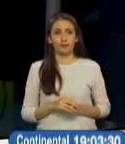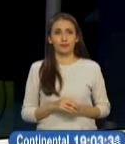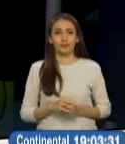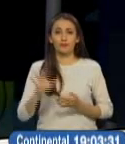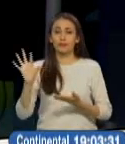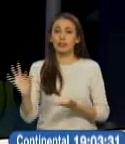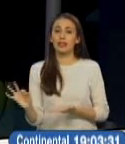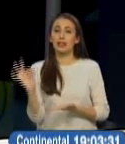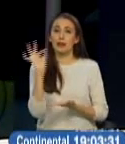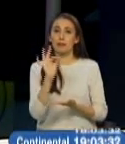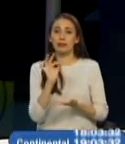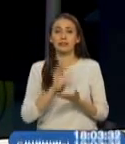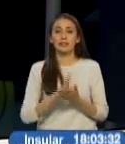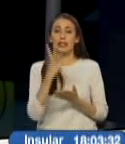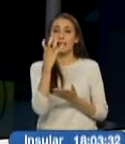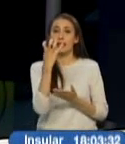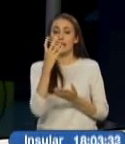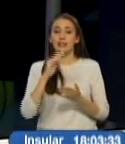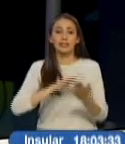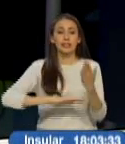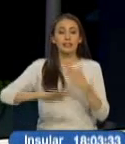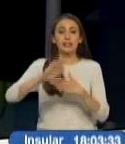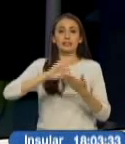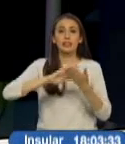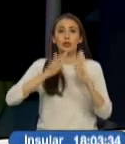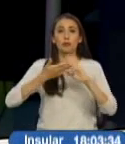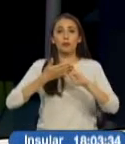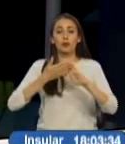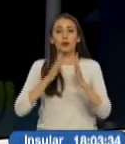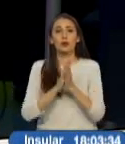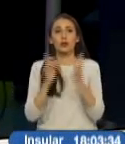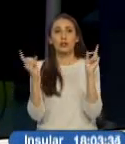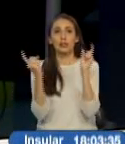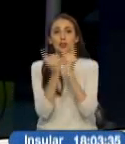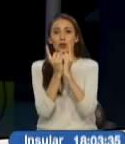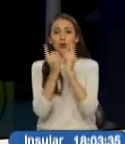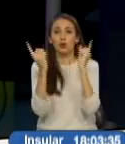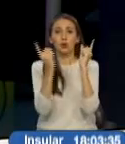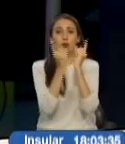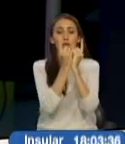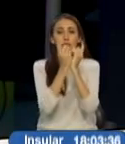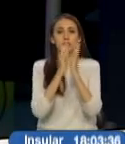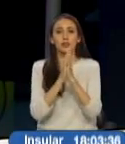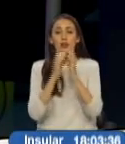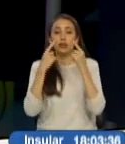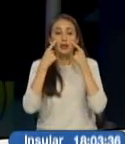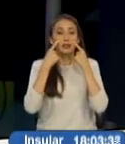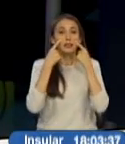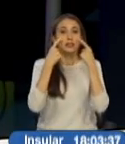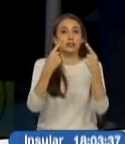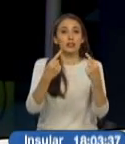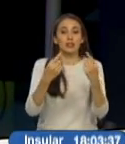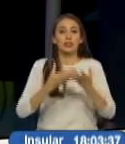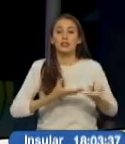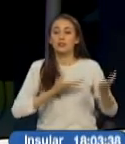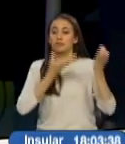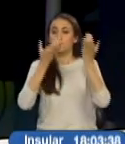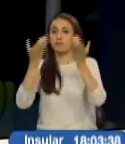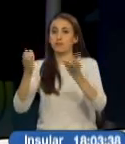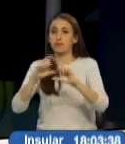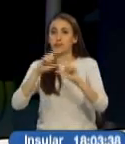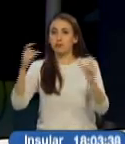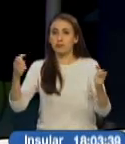Representantes de 15 pueblos y nacionalidades del Ecuador se concentraron en Cochasquí para ser testigos de la entrega del bastón